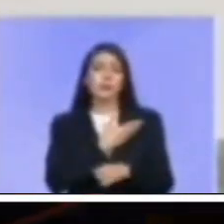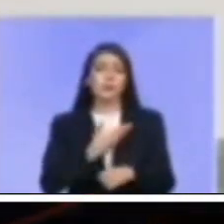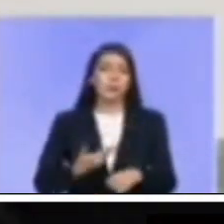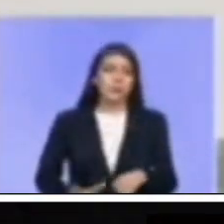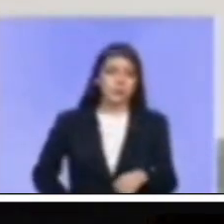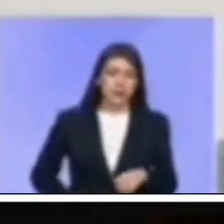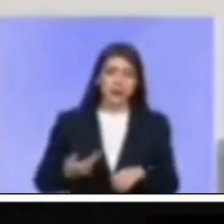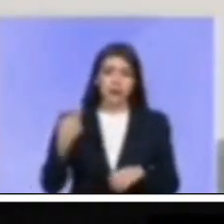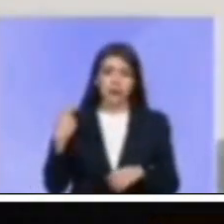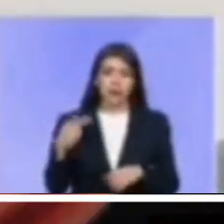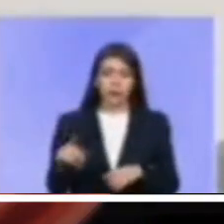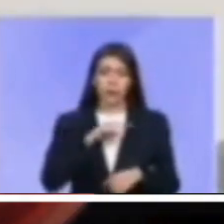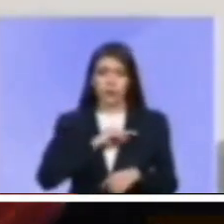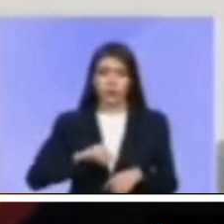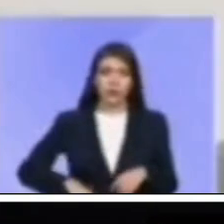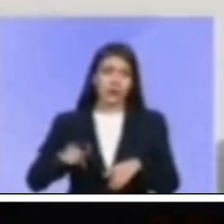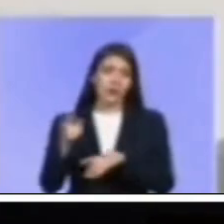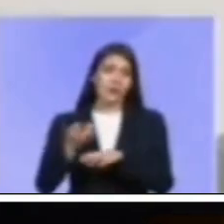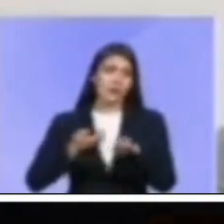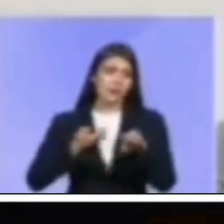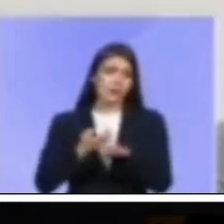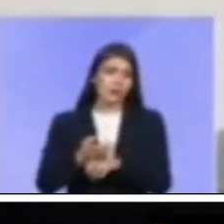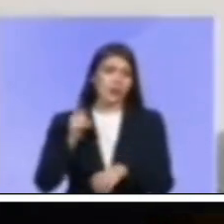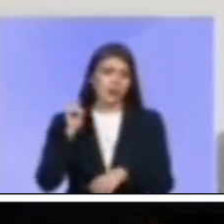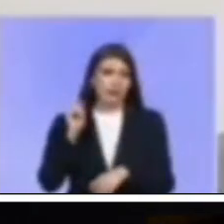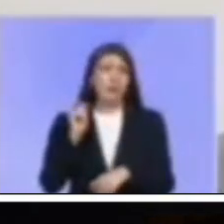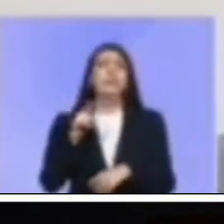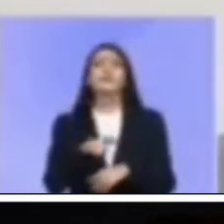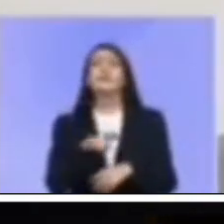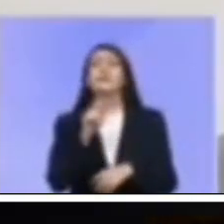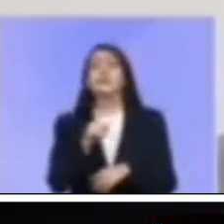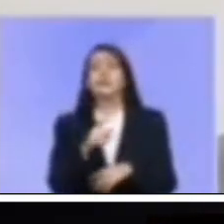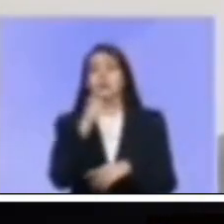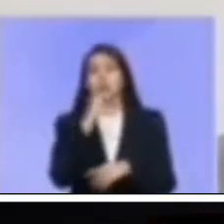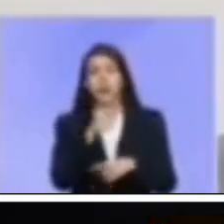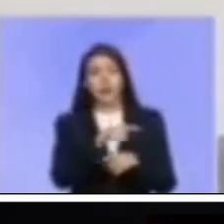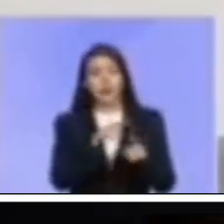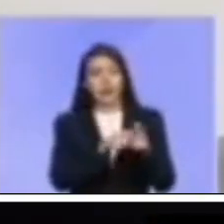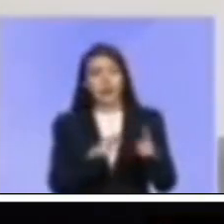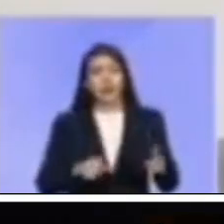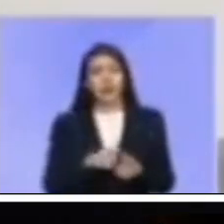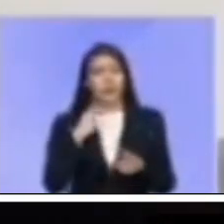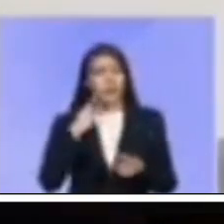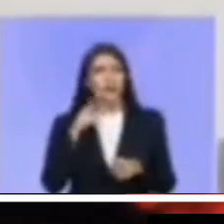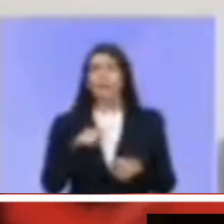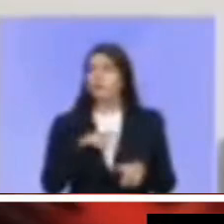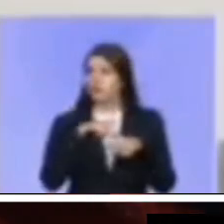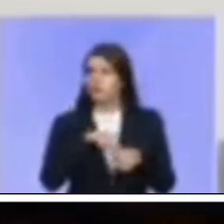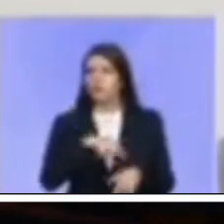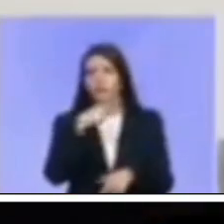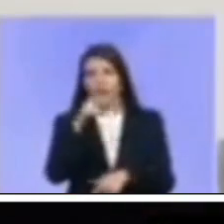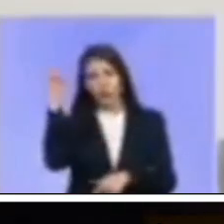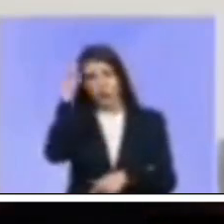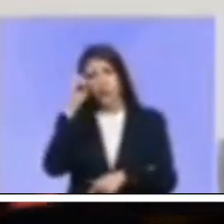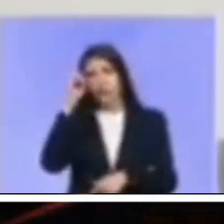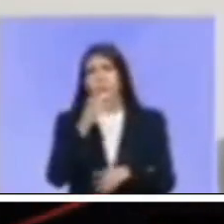municipal de Centro en el estado de Tabasco, advierto que el partido actor reitera su posición original